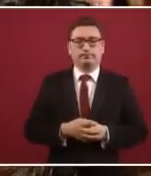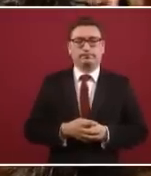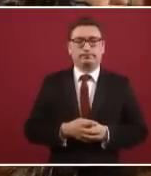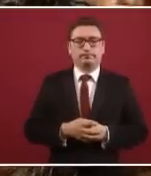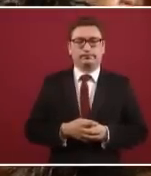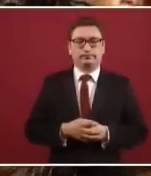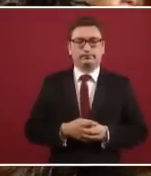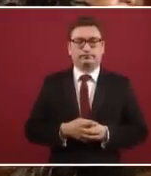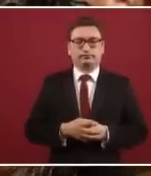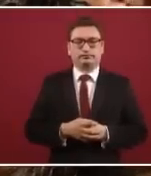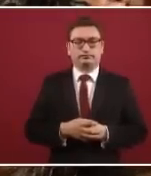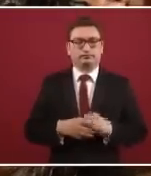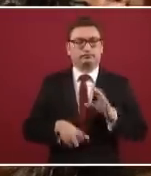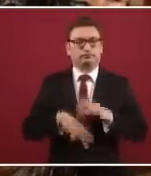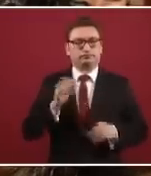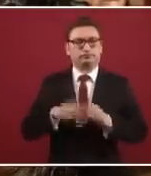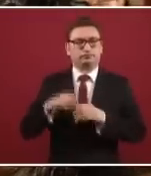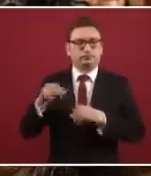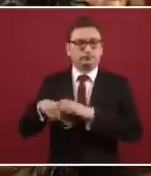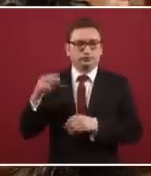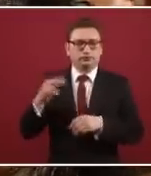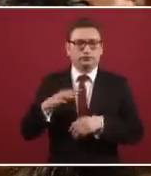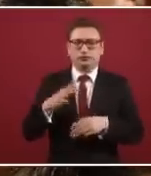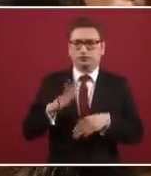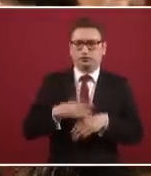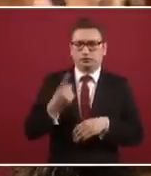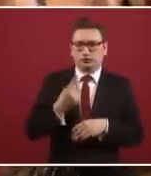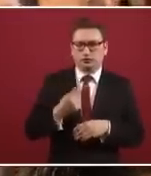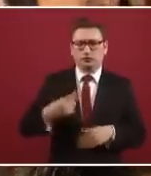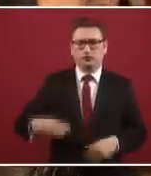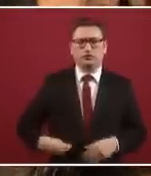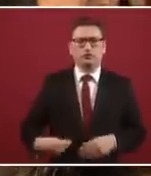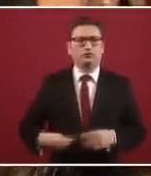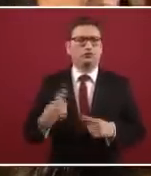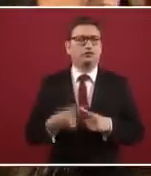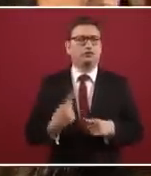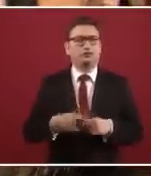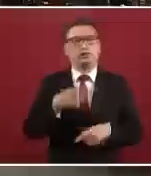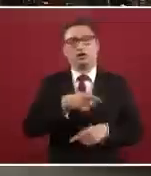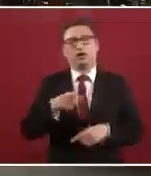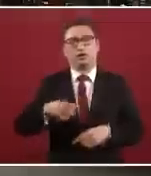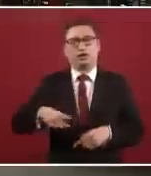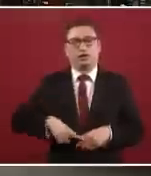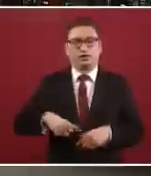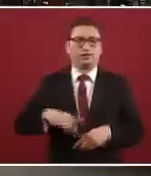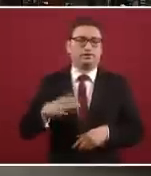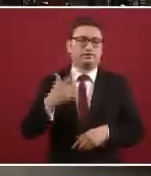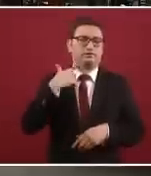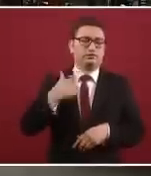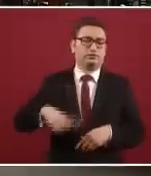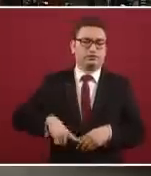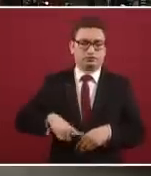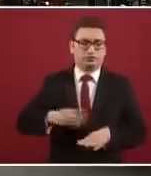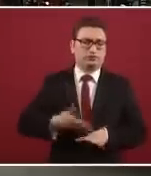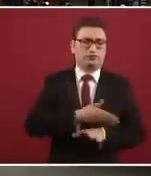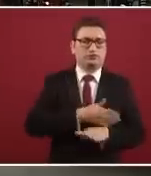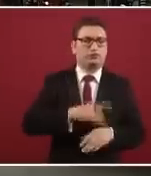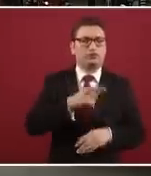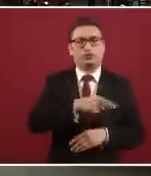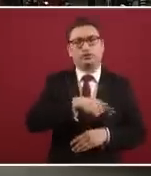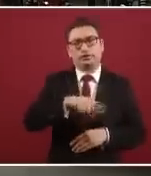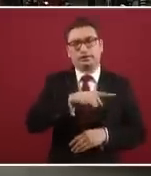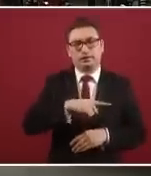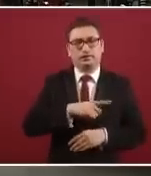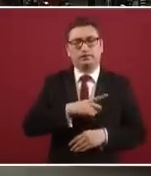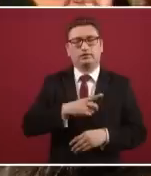parte de la culpa, o gran parte de la culpa, es del propio gobierno, de los gobiernos pasados, porque ellos son el filtro para evitar